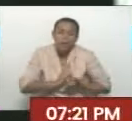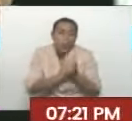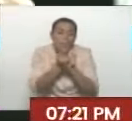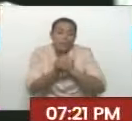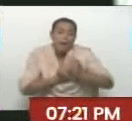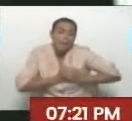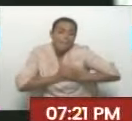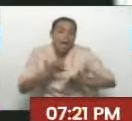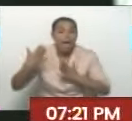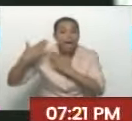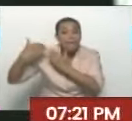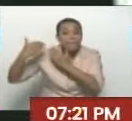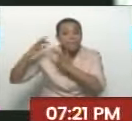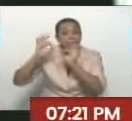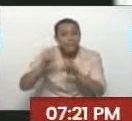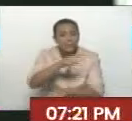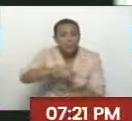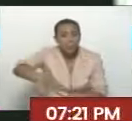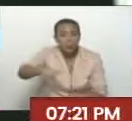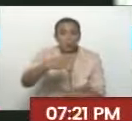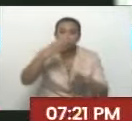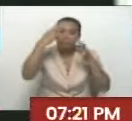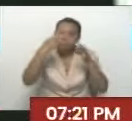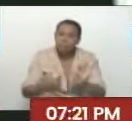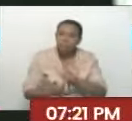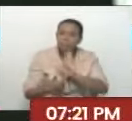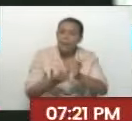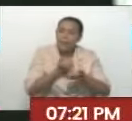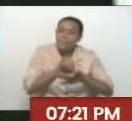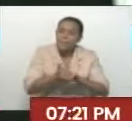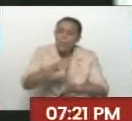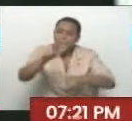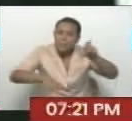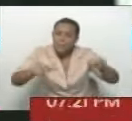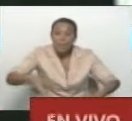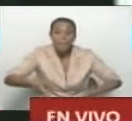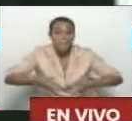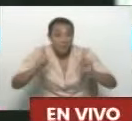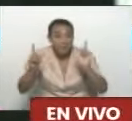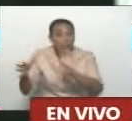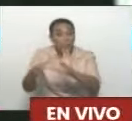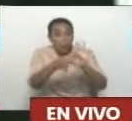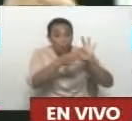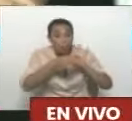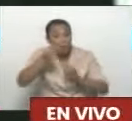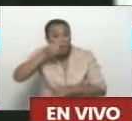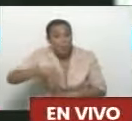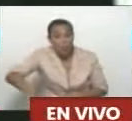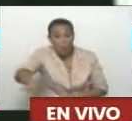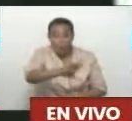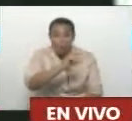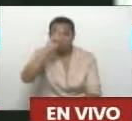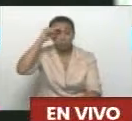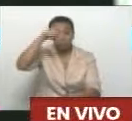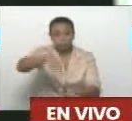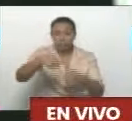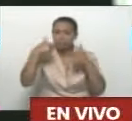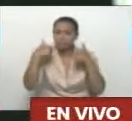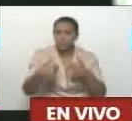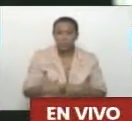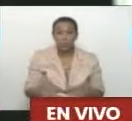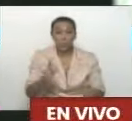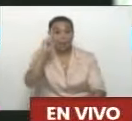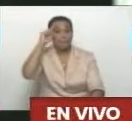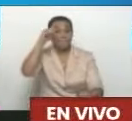se traduzca en esperanza y que por supuesto se traduzca en el bienestar de todos. Que eso permita la unificación de un pueblo en torno a esta victoria, presidente. Tiene una